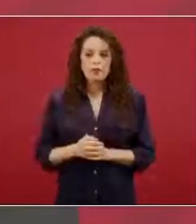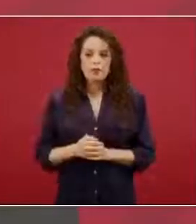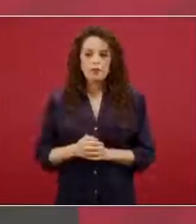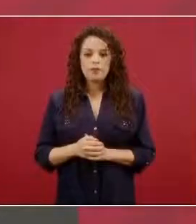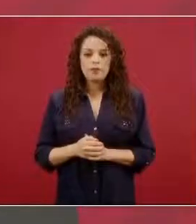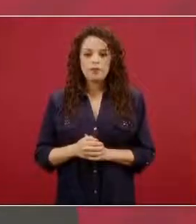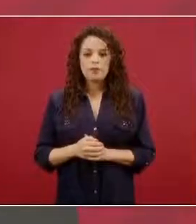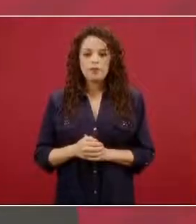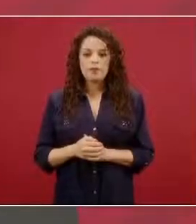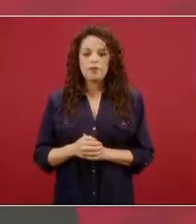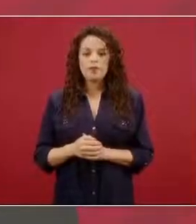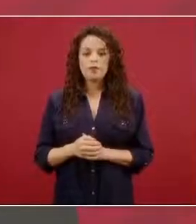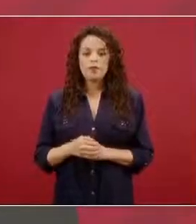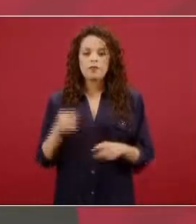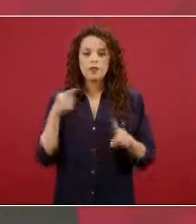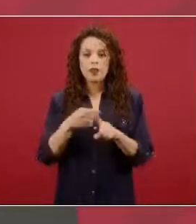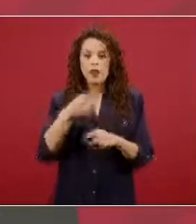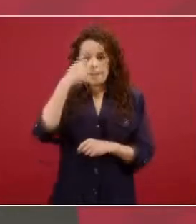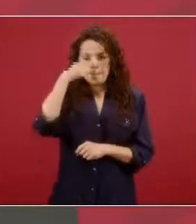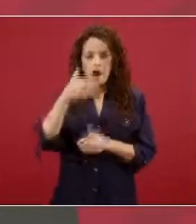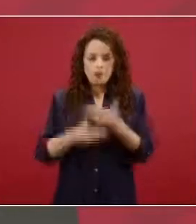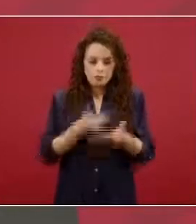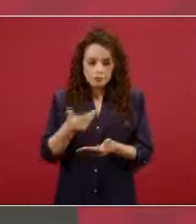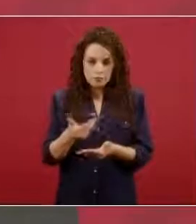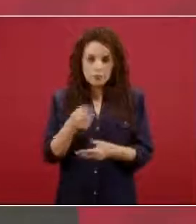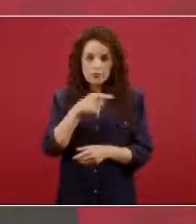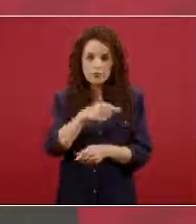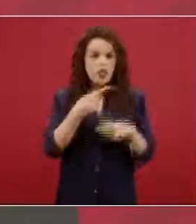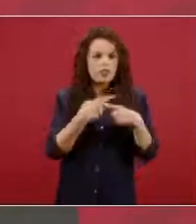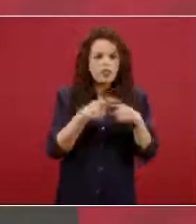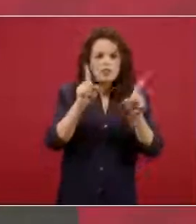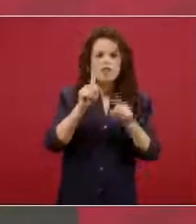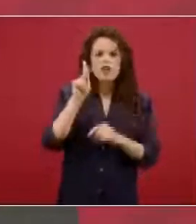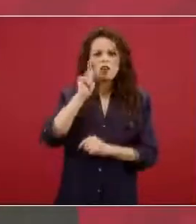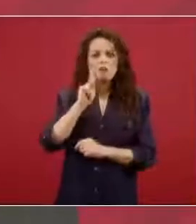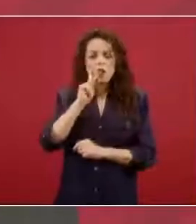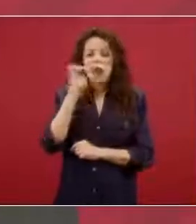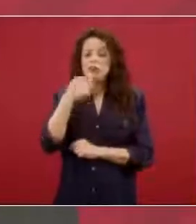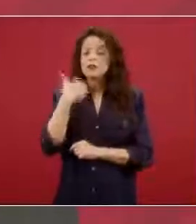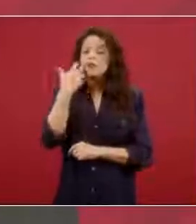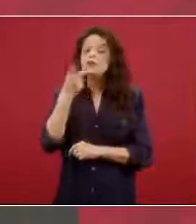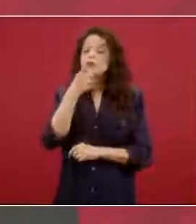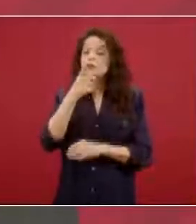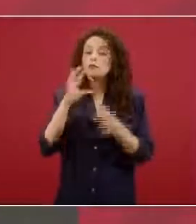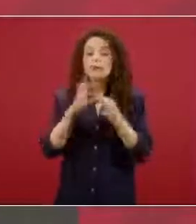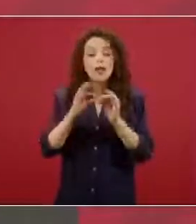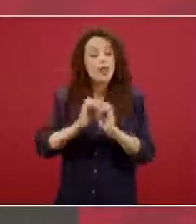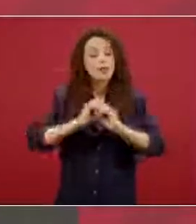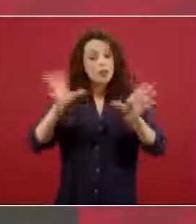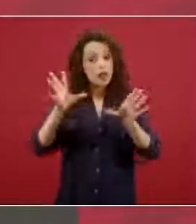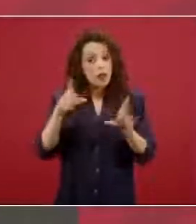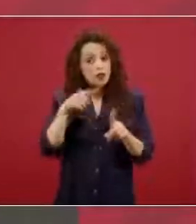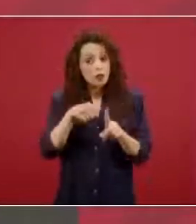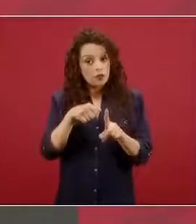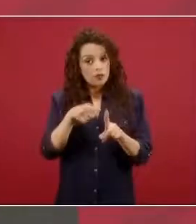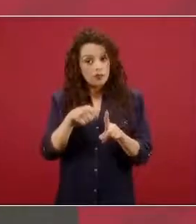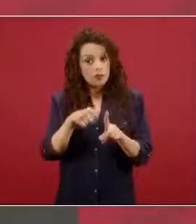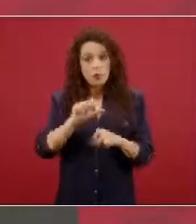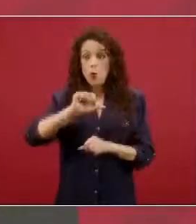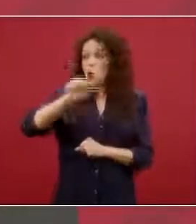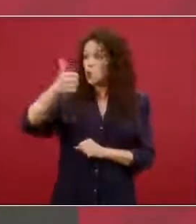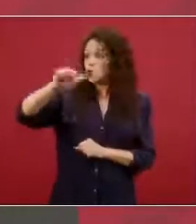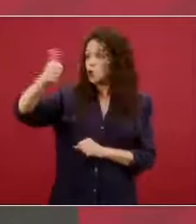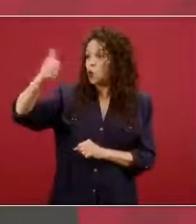punto de servicio, y es una prueba que, a diferencia, quiero ser enfático en esto, a diferencia de todas las que se han